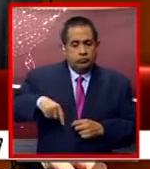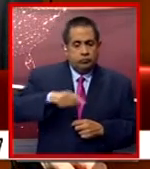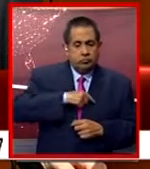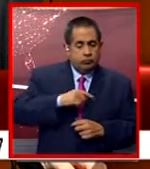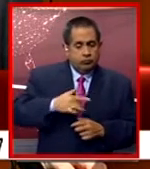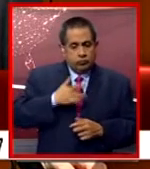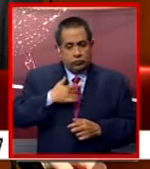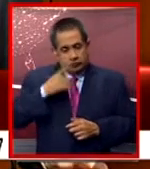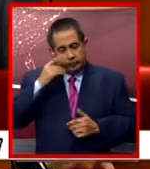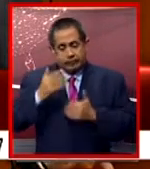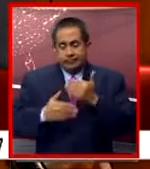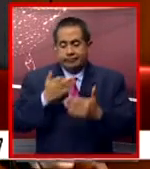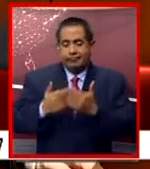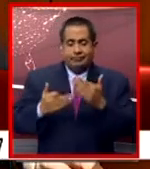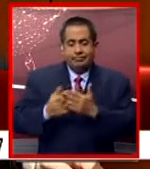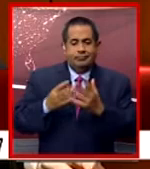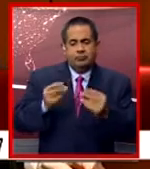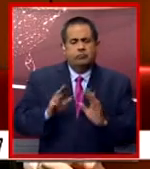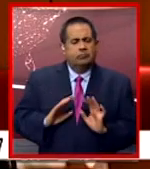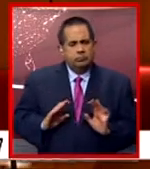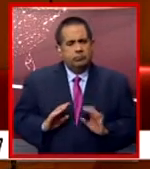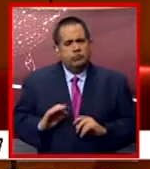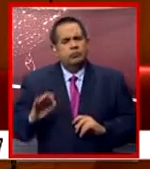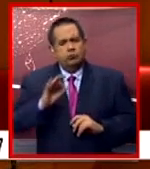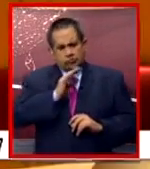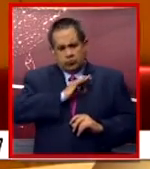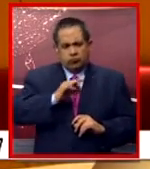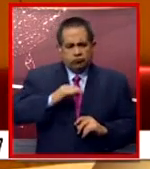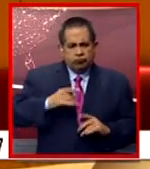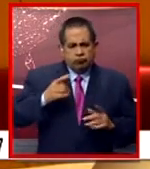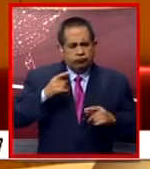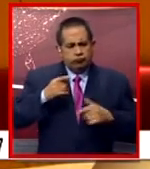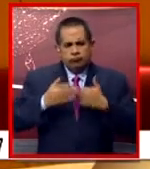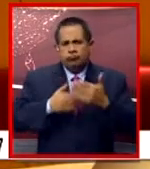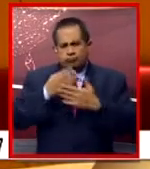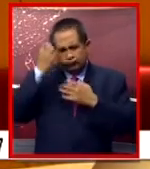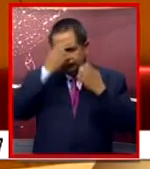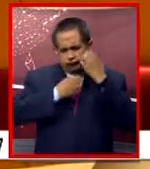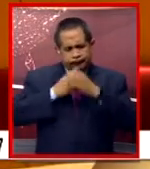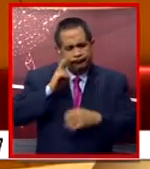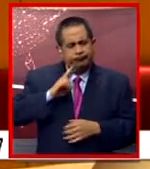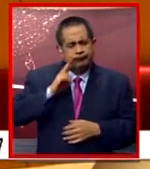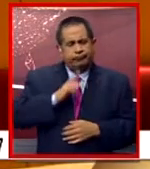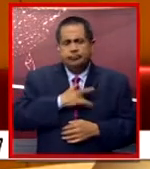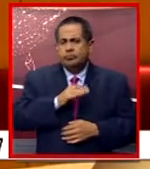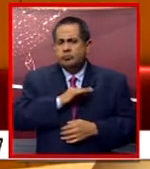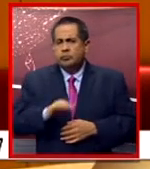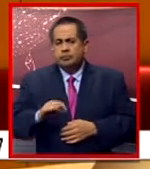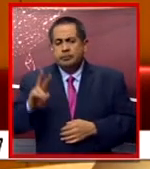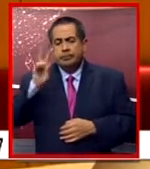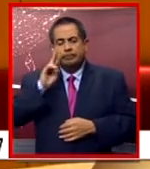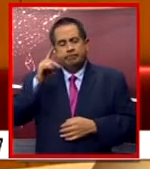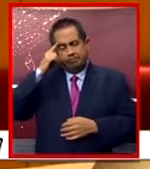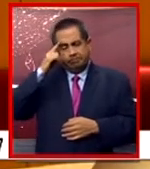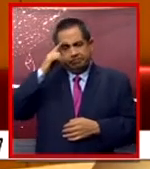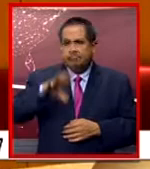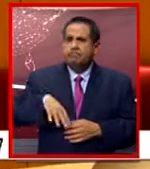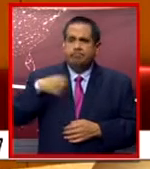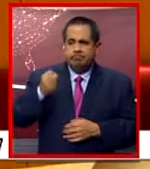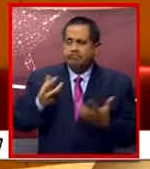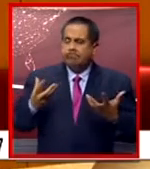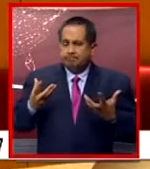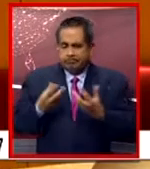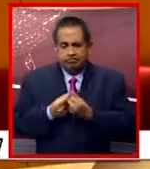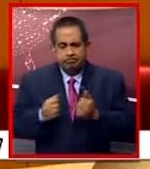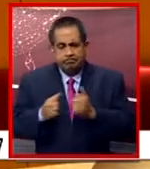mucho por recorrer no impide que hagamos esta evaluación y no impide, en consecuencia, que ponderemos si nuestro actuar